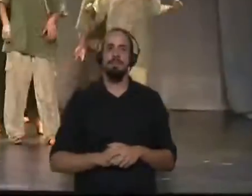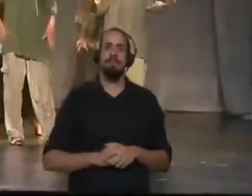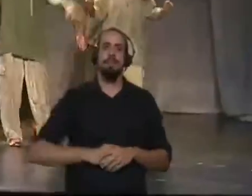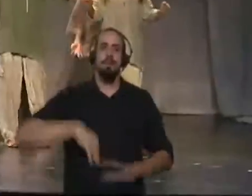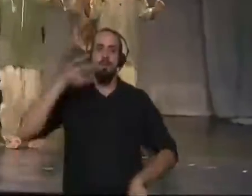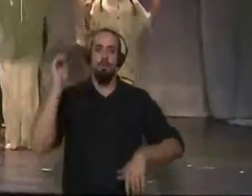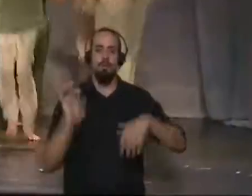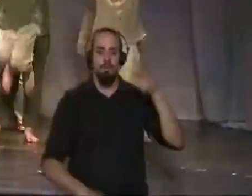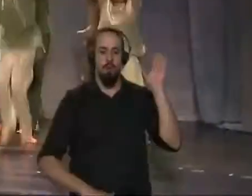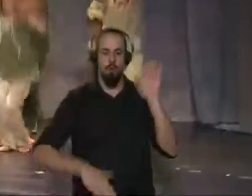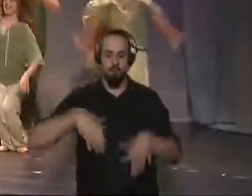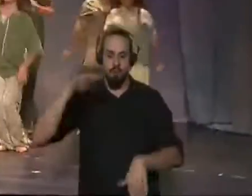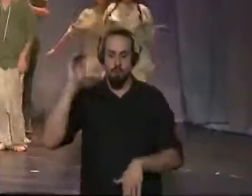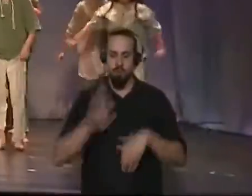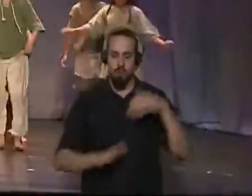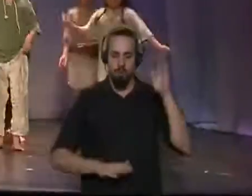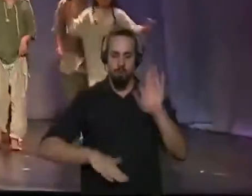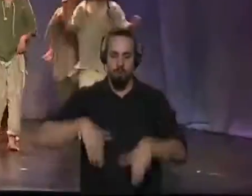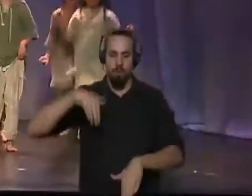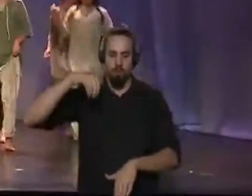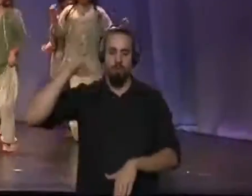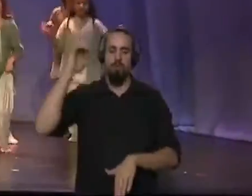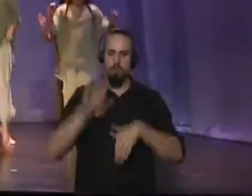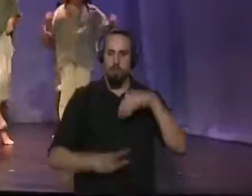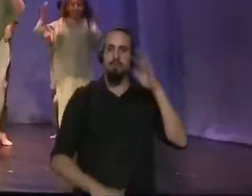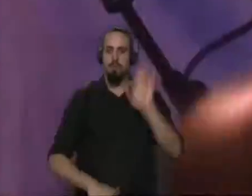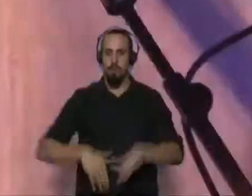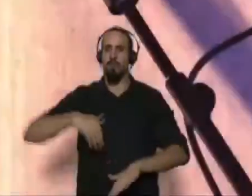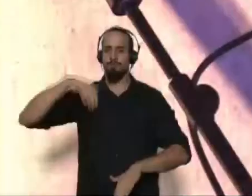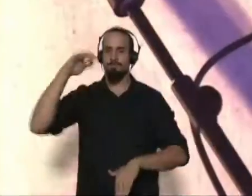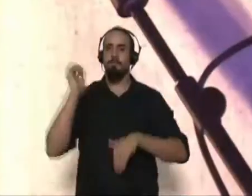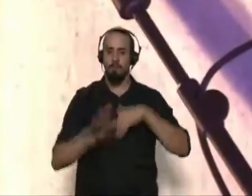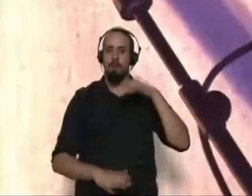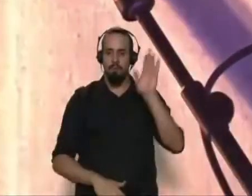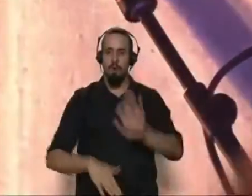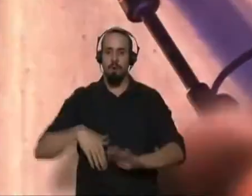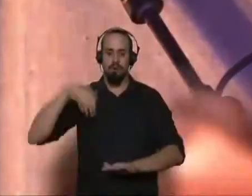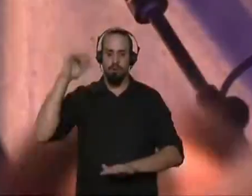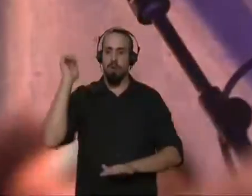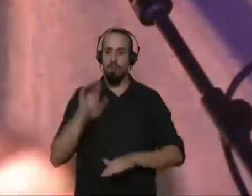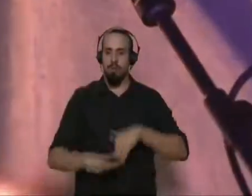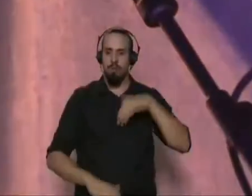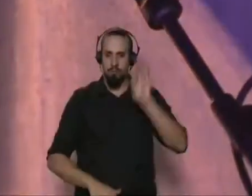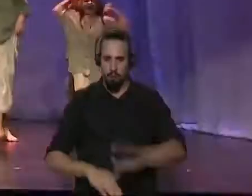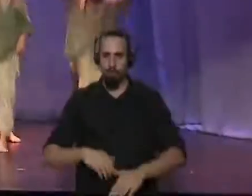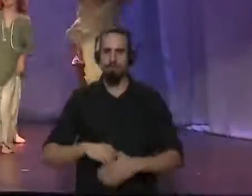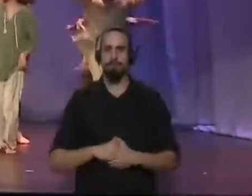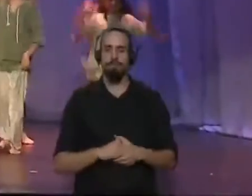Thank you.